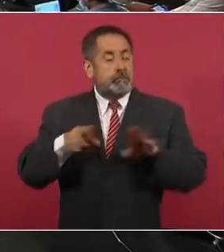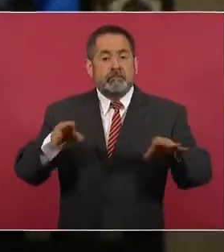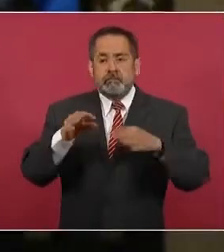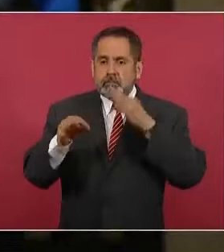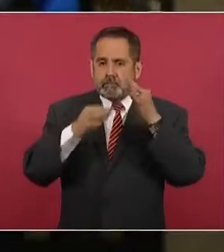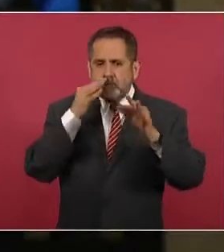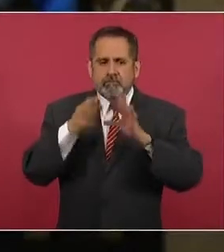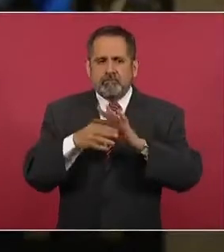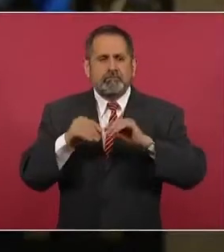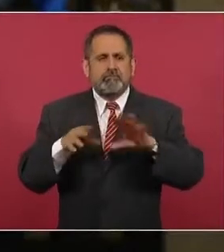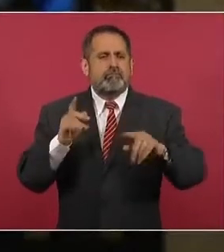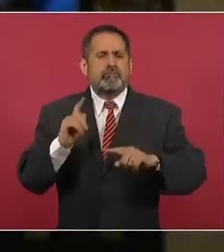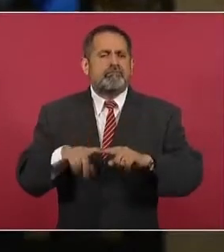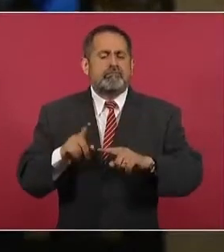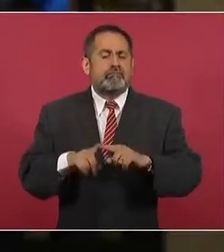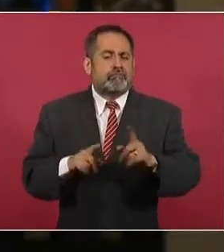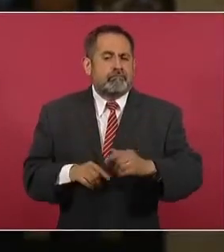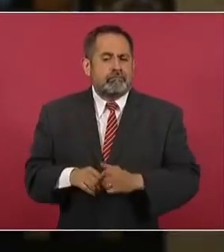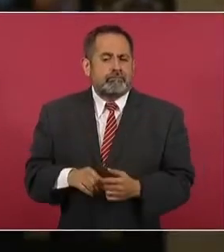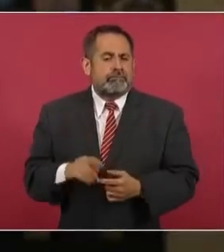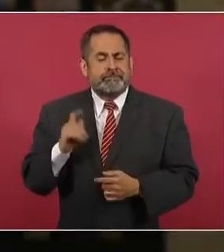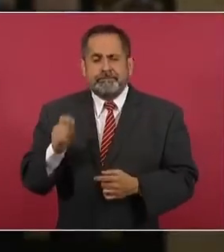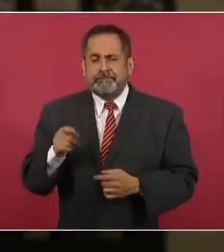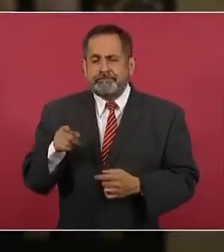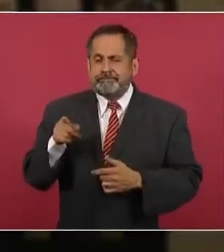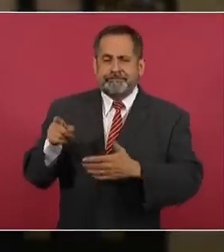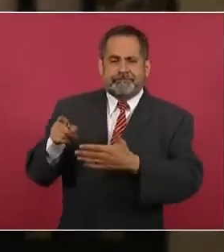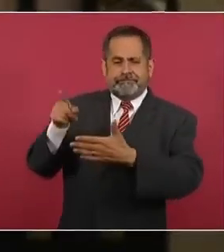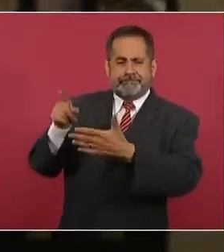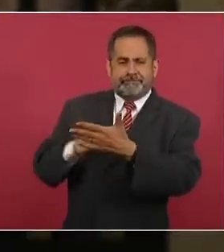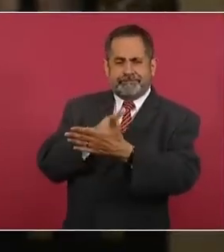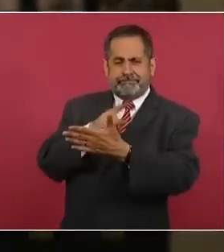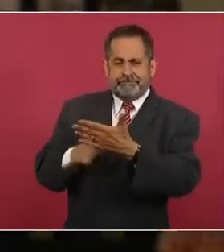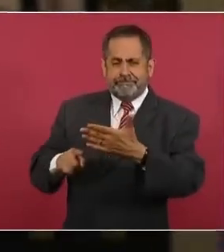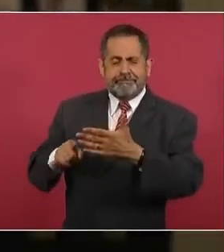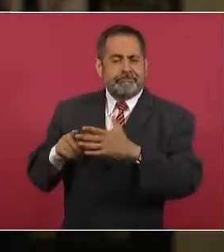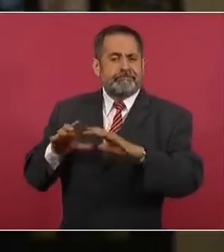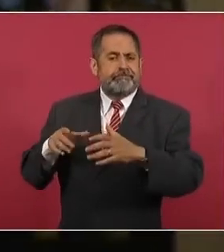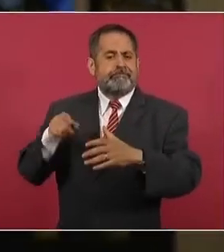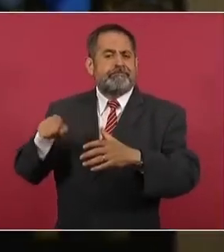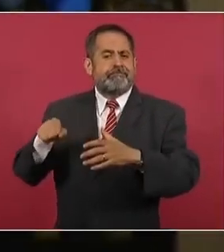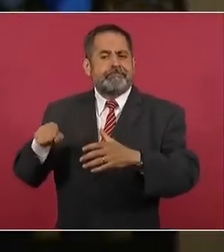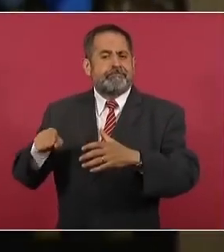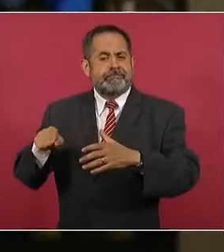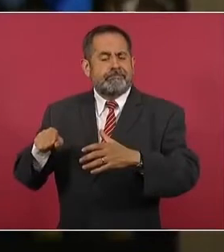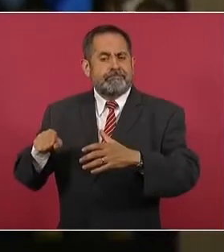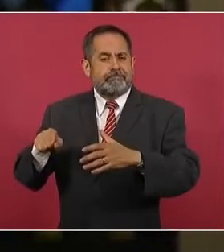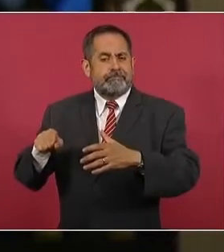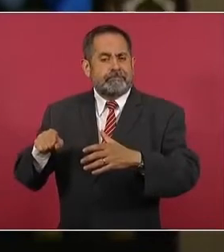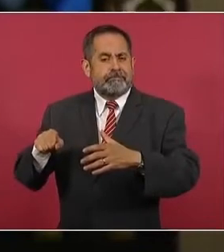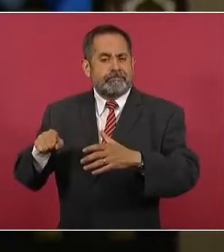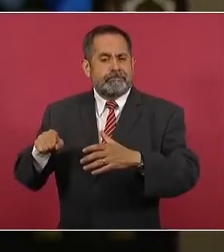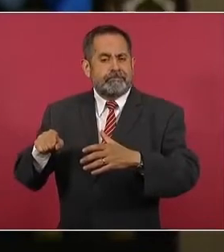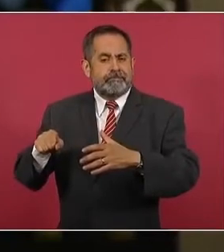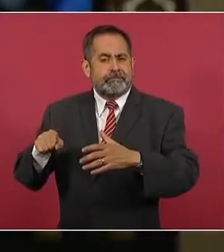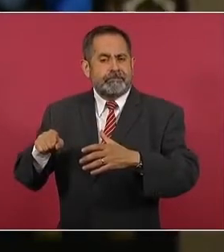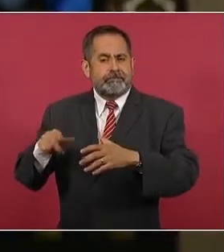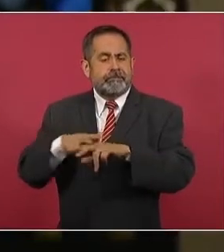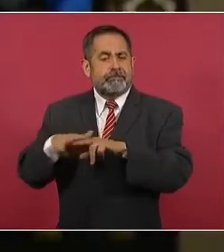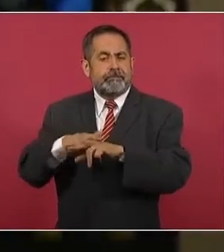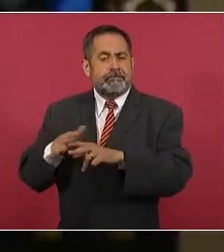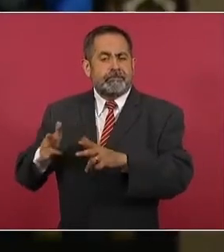de una suspensión en el tramo 5 de la construcción del Tren